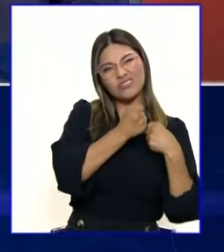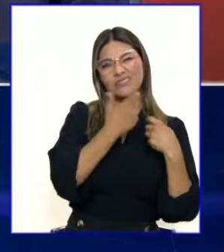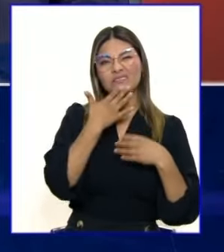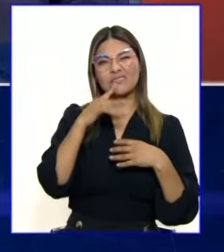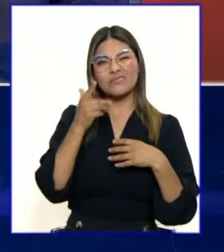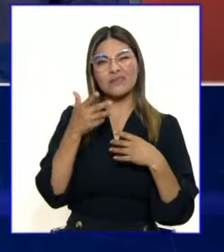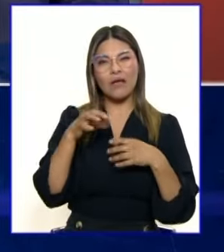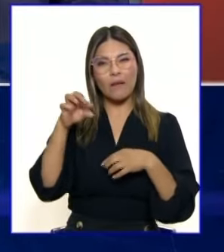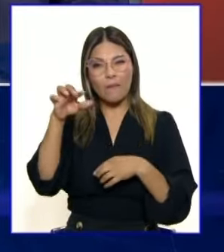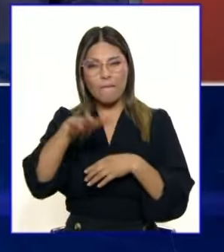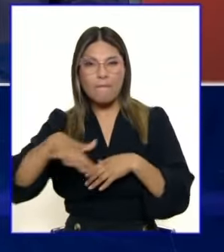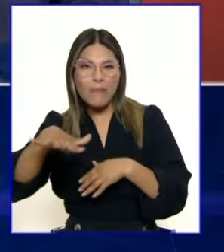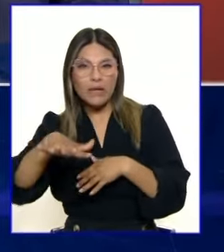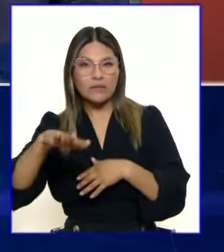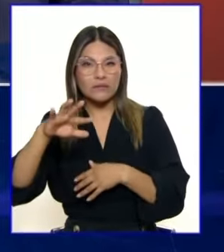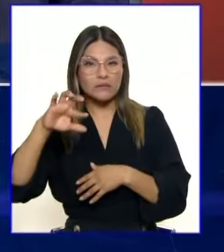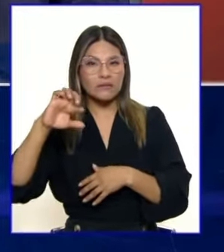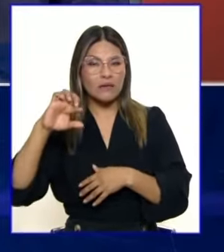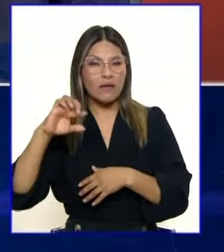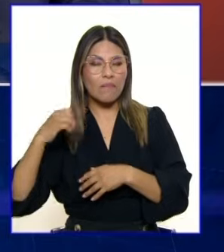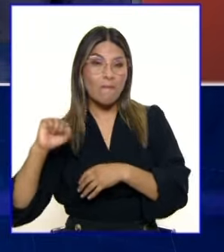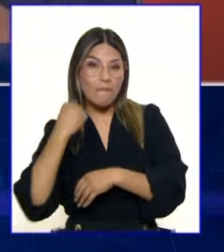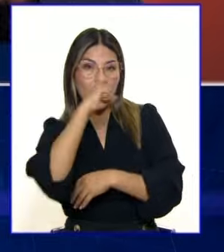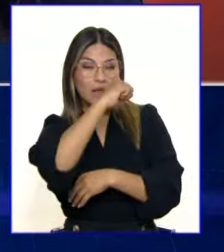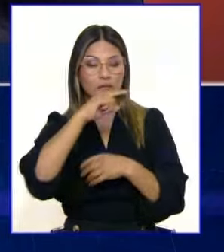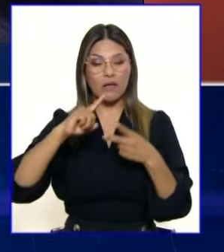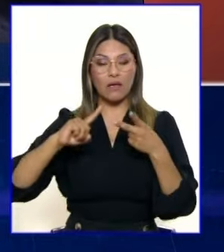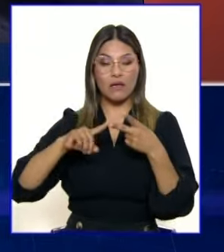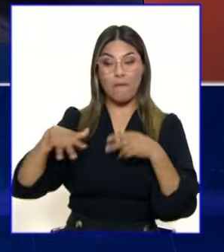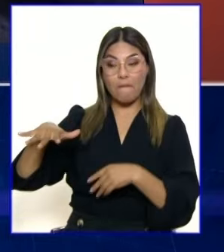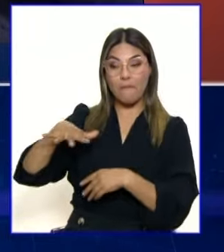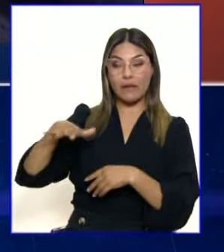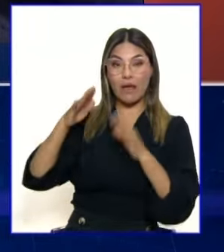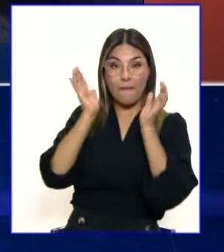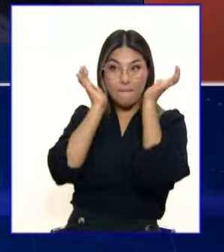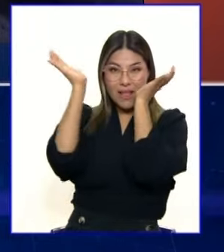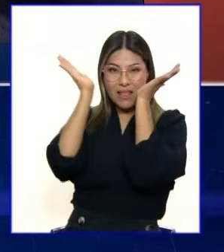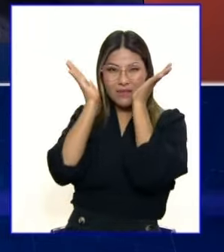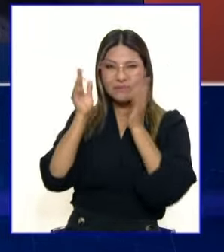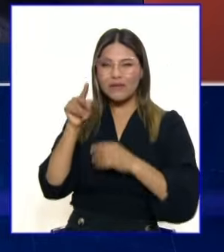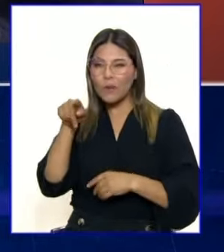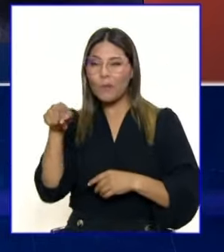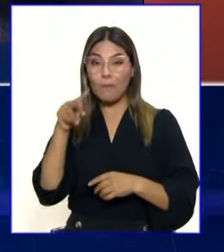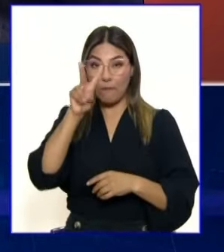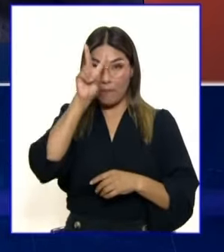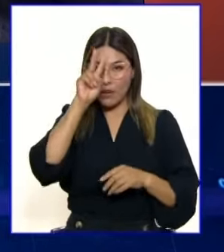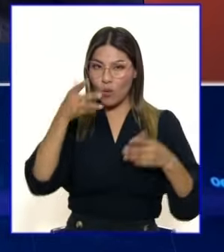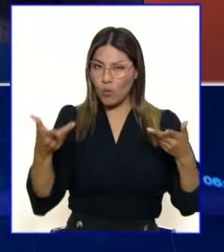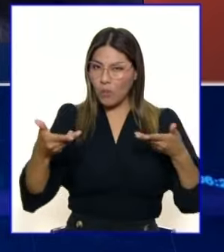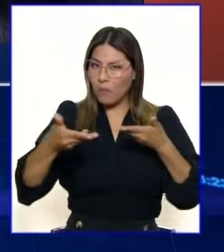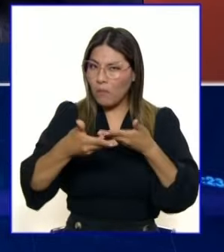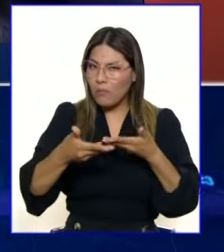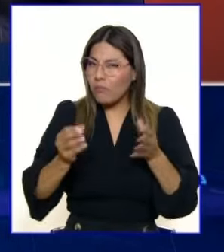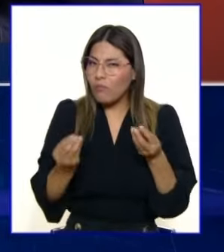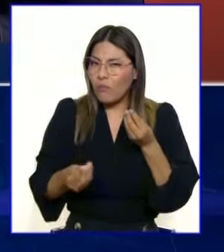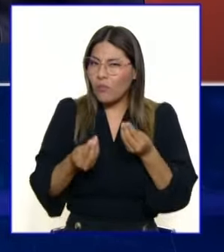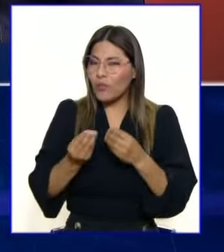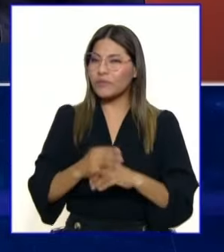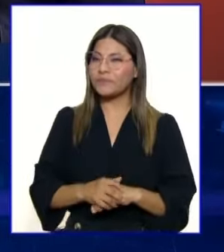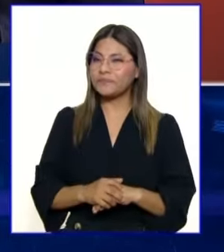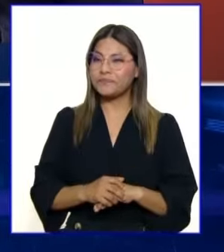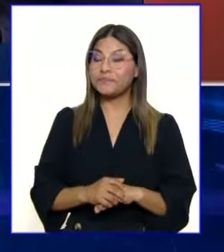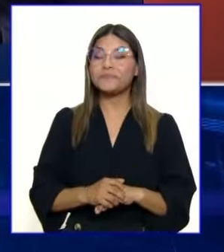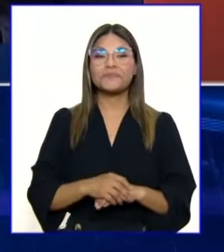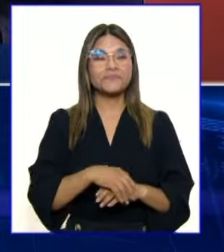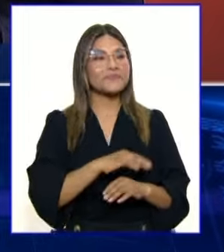Vietnam, Malasia? Bueno, Alex, en el caso de Vietnam, hay que decir que el día de mañana se va a cumplir un aniversario